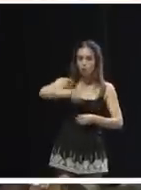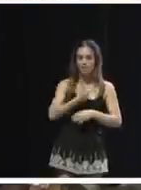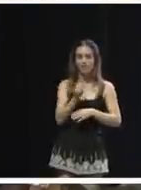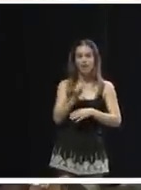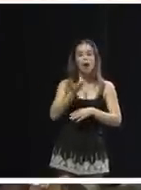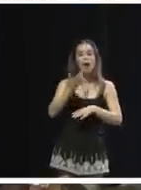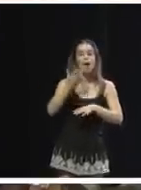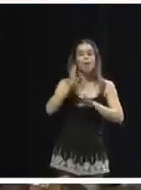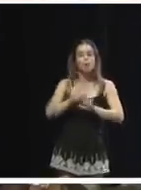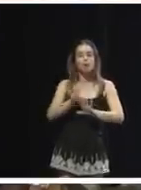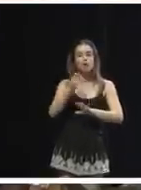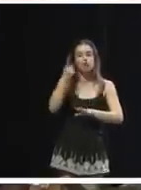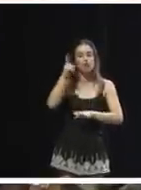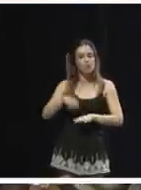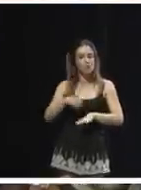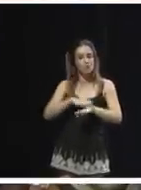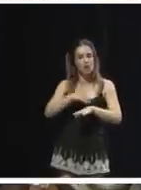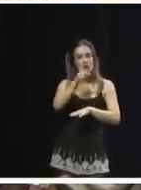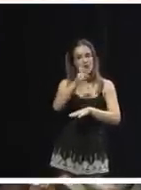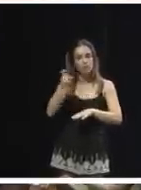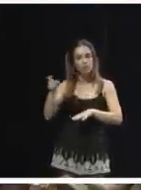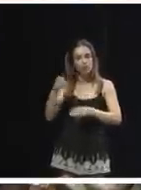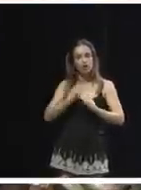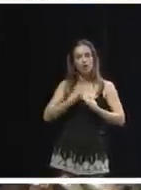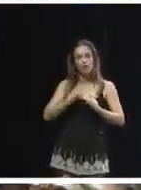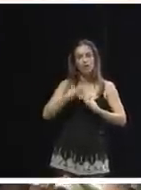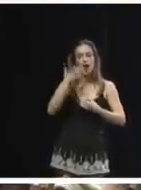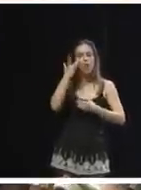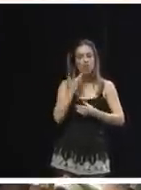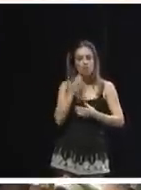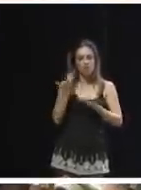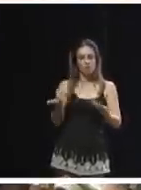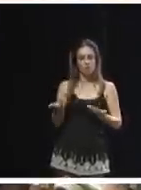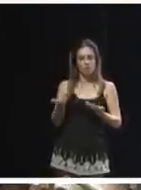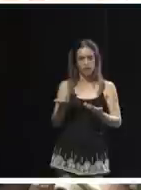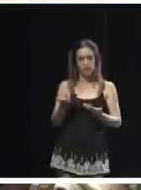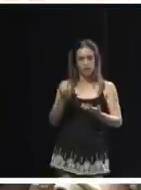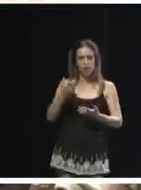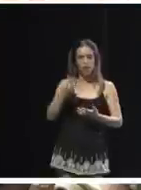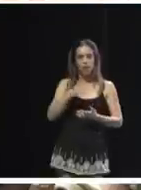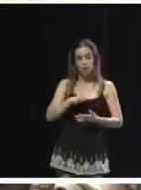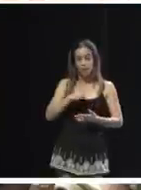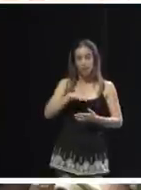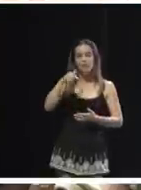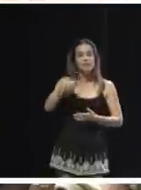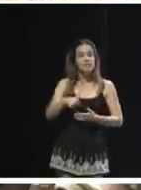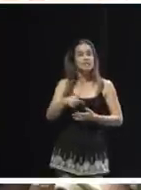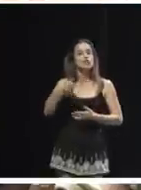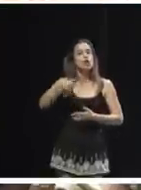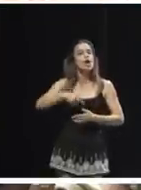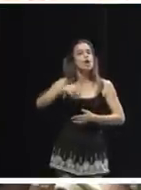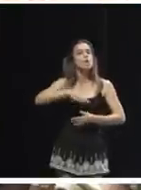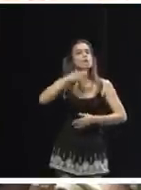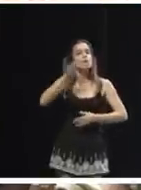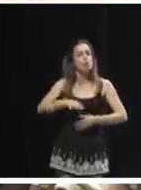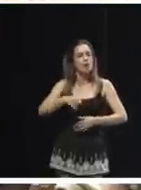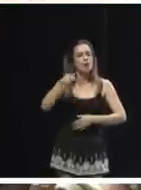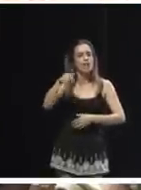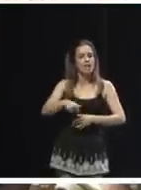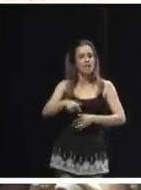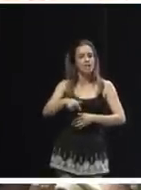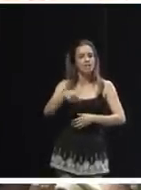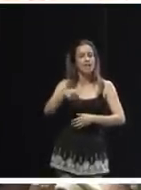también la gente pueda vivir con dignidad. Y esto no solamente es posible, sino que es